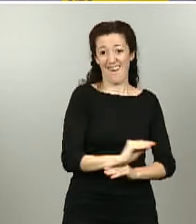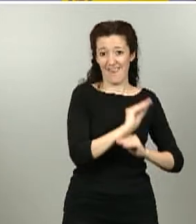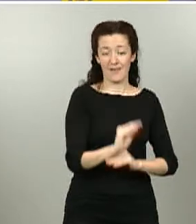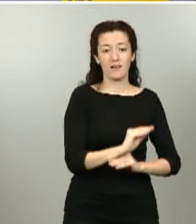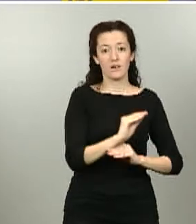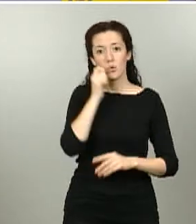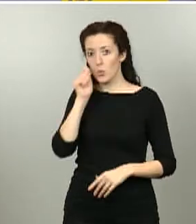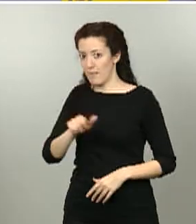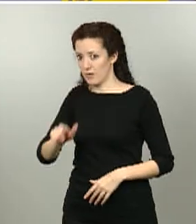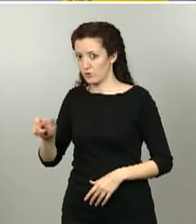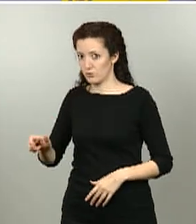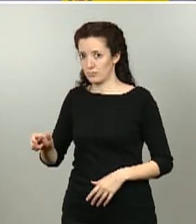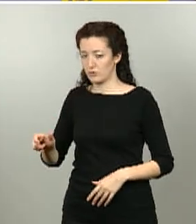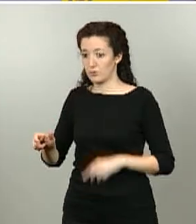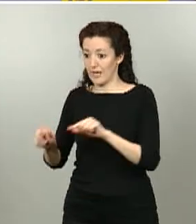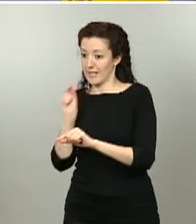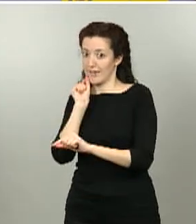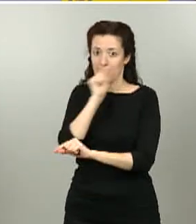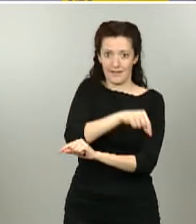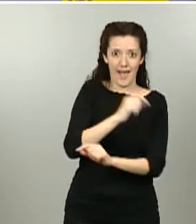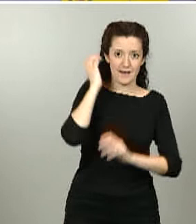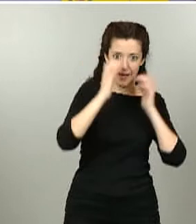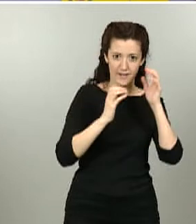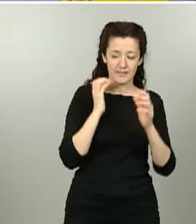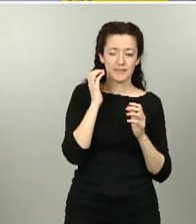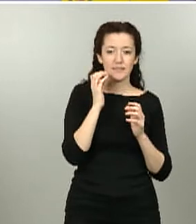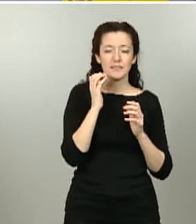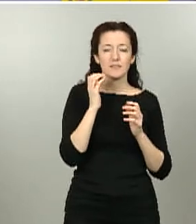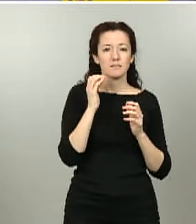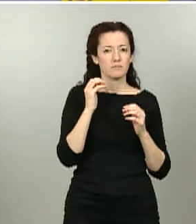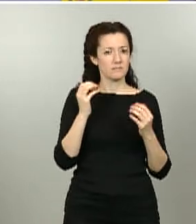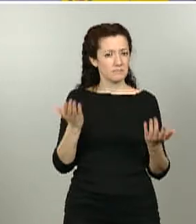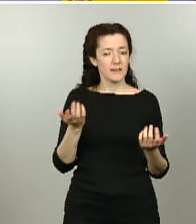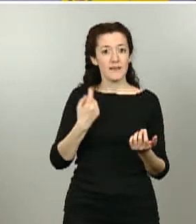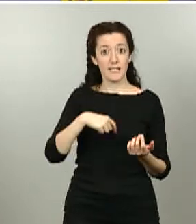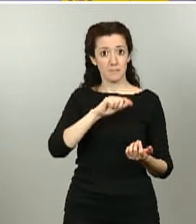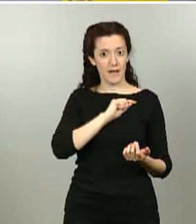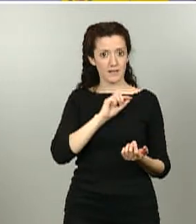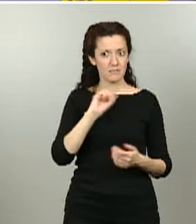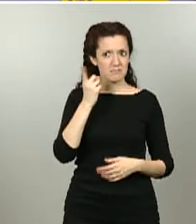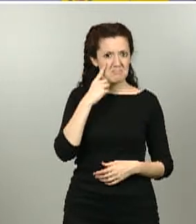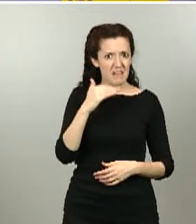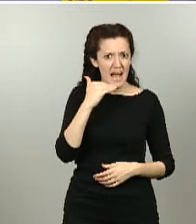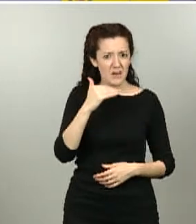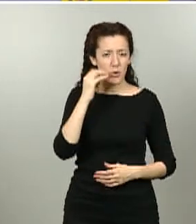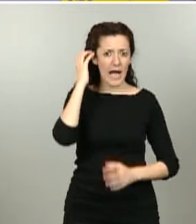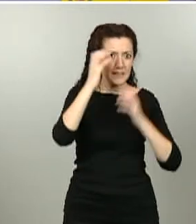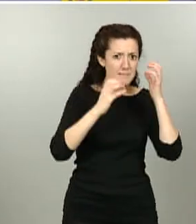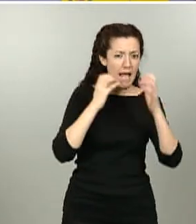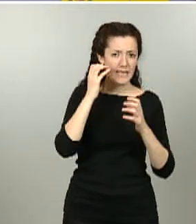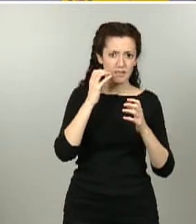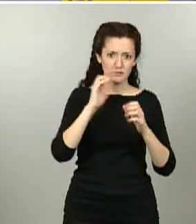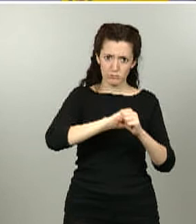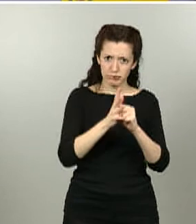De humanos a animales, en este caso sería. ¿En España se ha detectado algún caso de animales de granja? ¿En qué animales se puede dar el